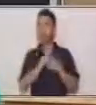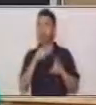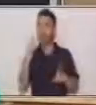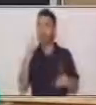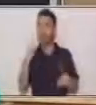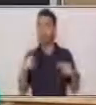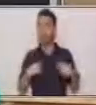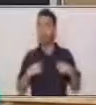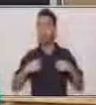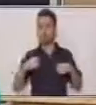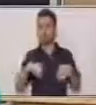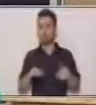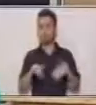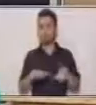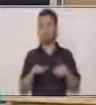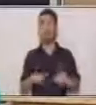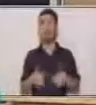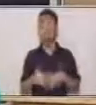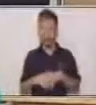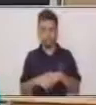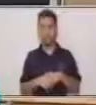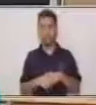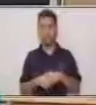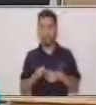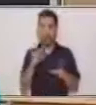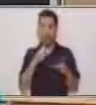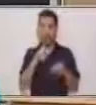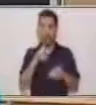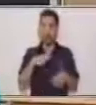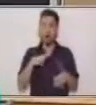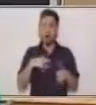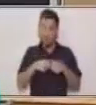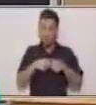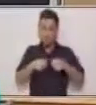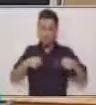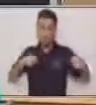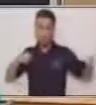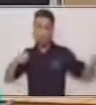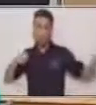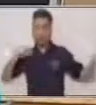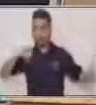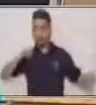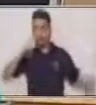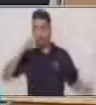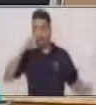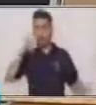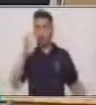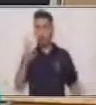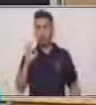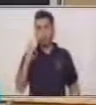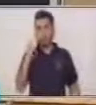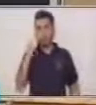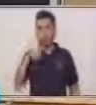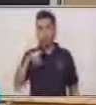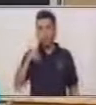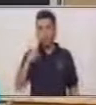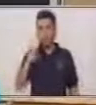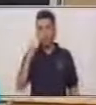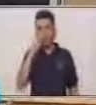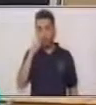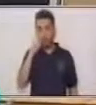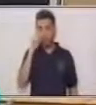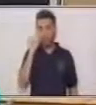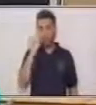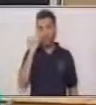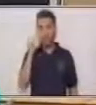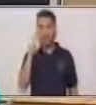utilizan, o puedes utilizar un metro industrial, el cual lo utilizan los albañiles, los